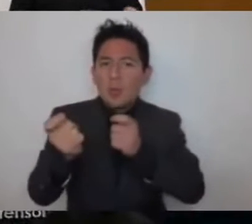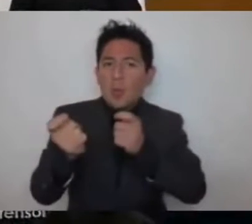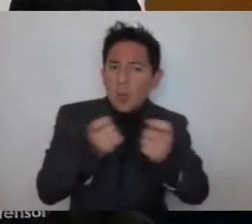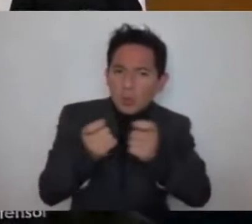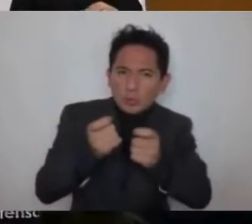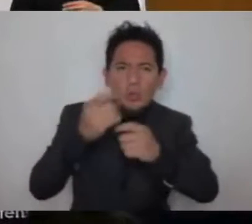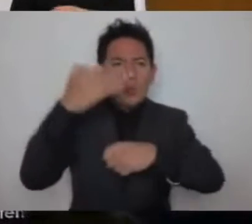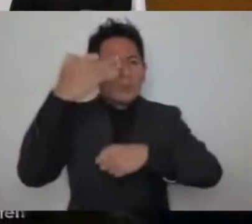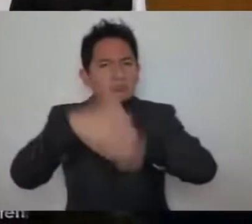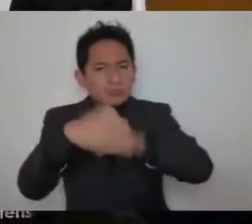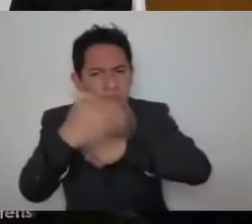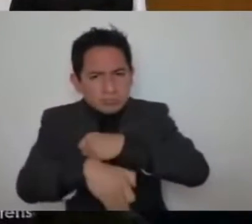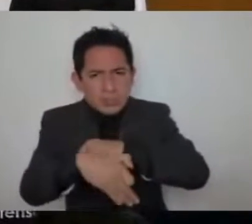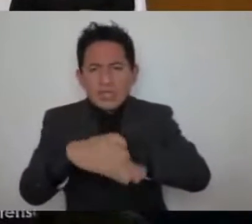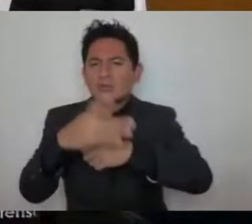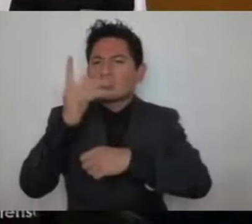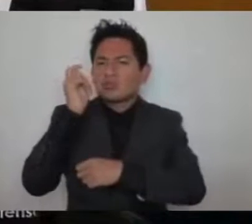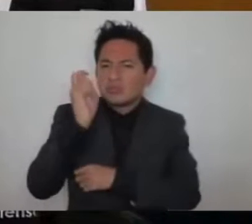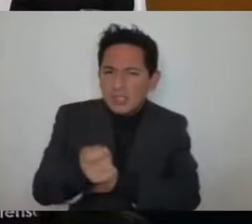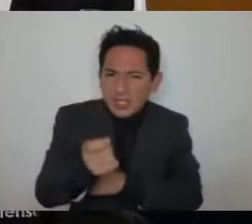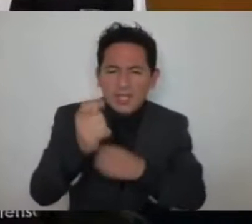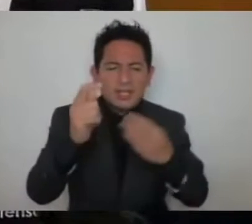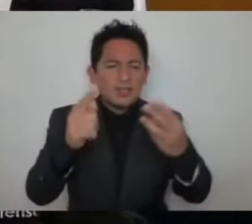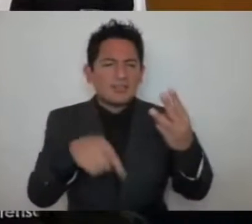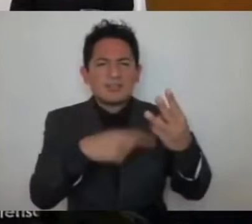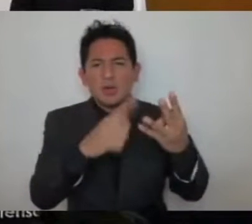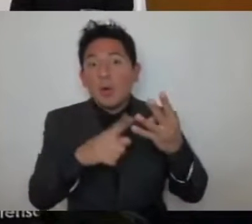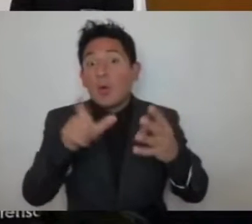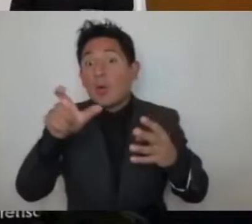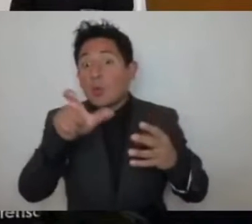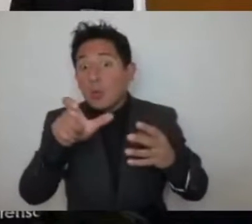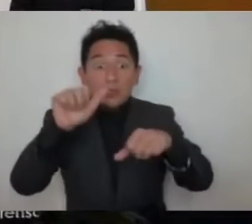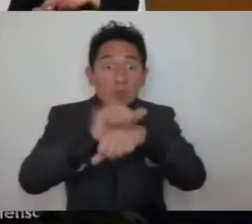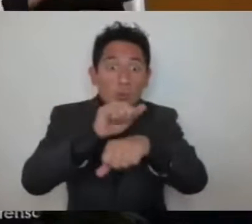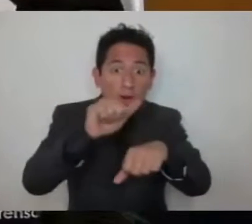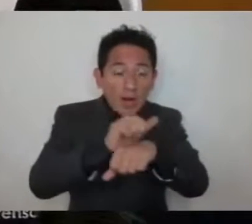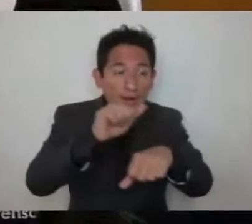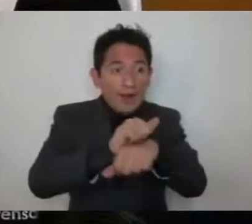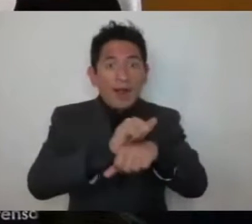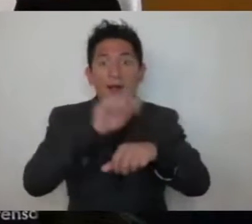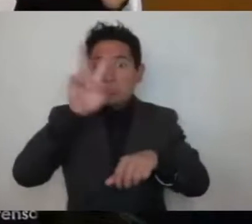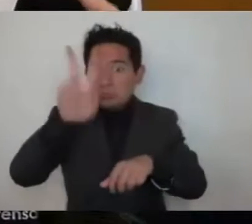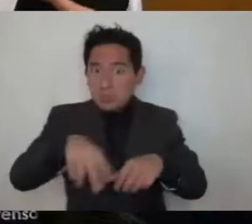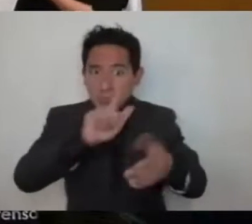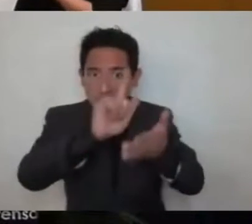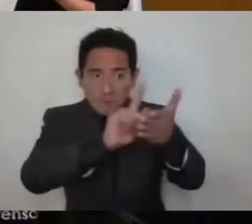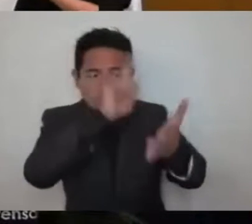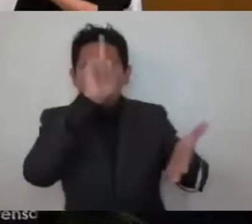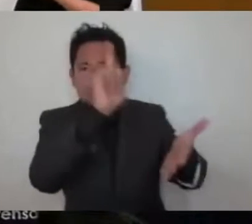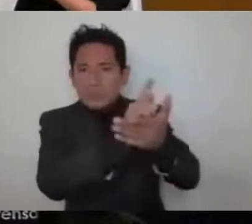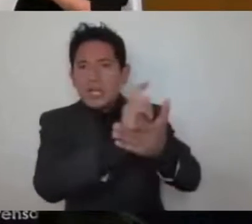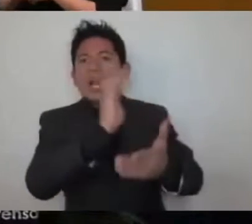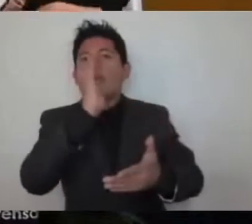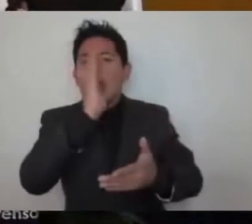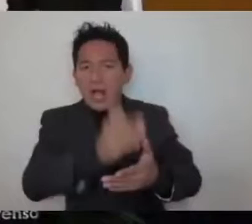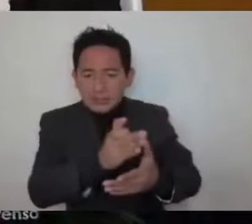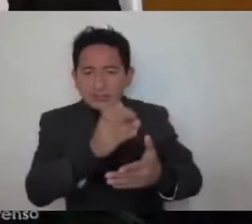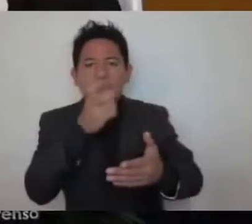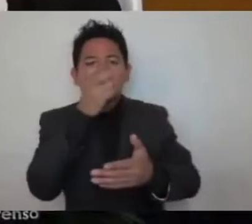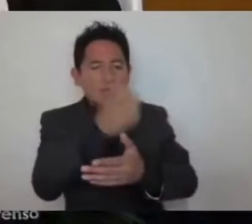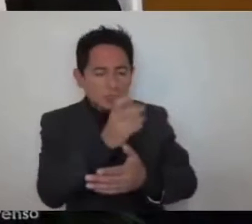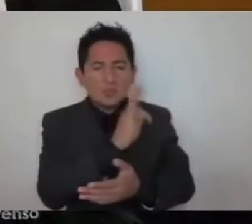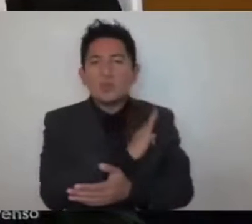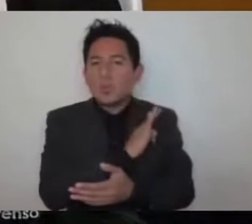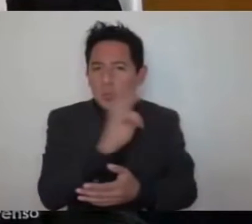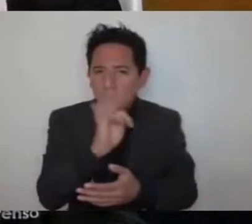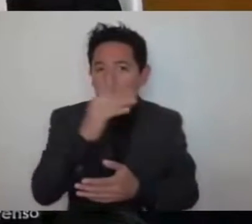legal inspeccionar un vehículo cuando Es legal inspeccionar a una persona y sus posesiones si nos fijamos son